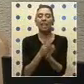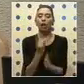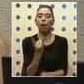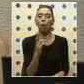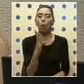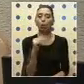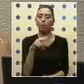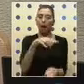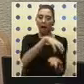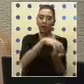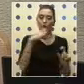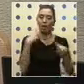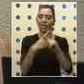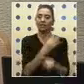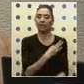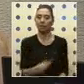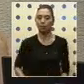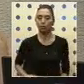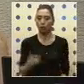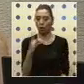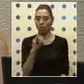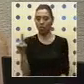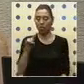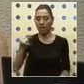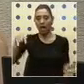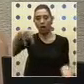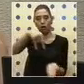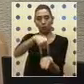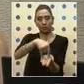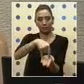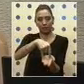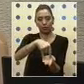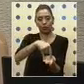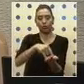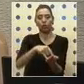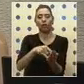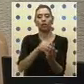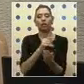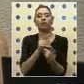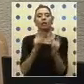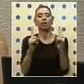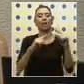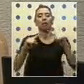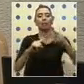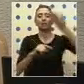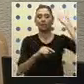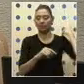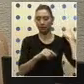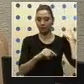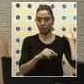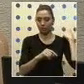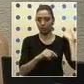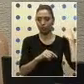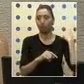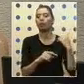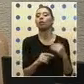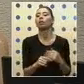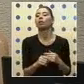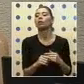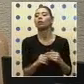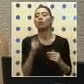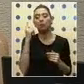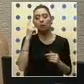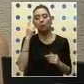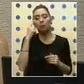presentado por el exdiputado Marcelo Díaz durante la gestión anterior a esa cartera con el propósito de